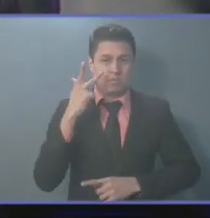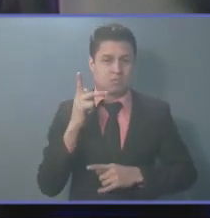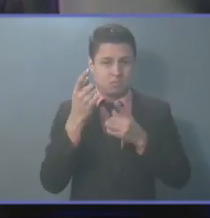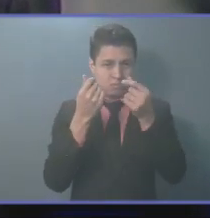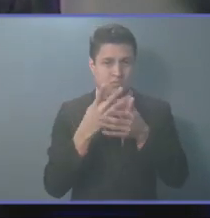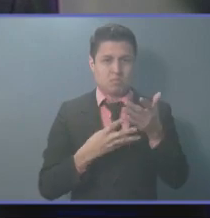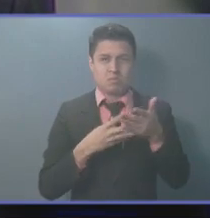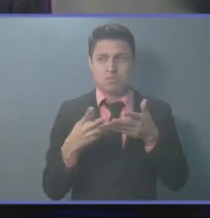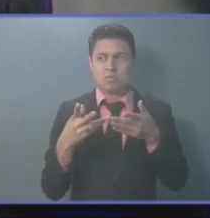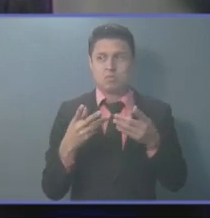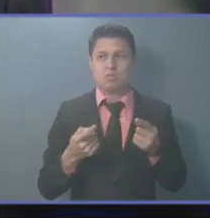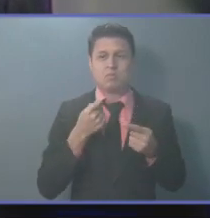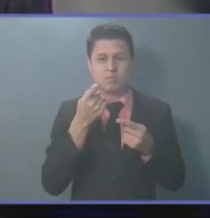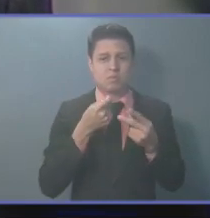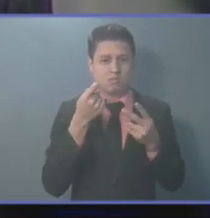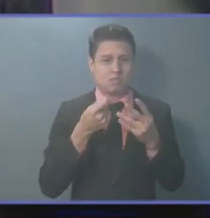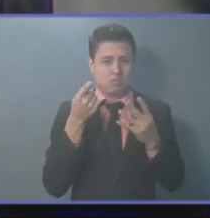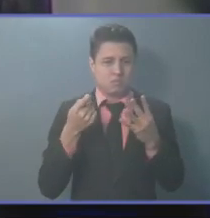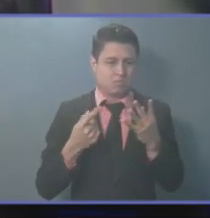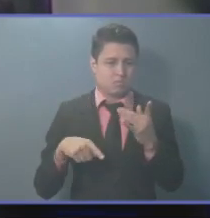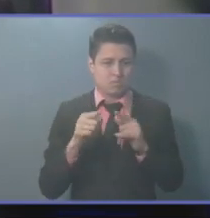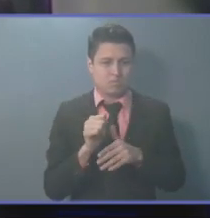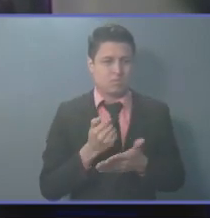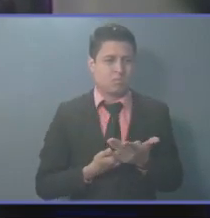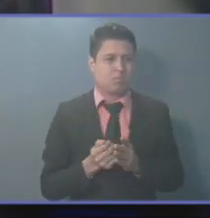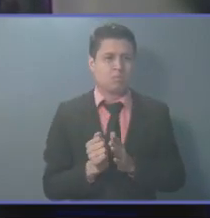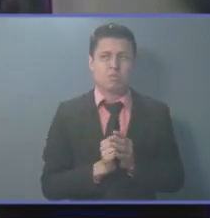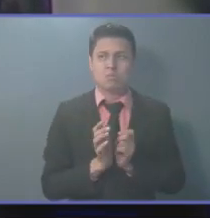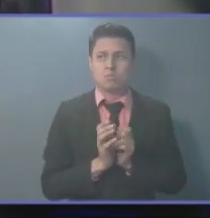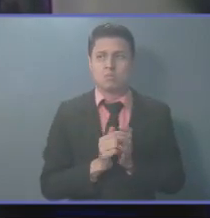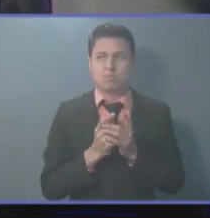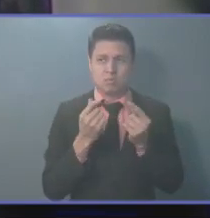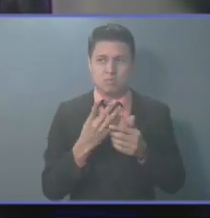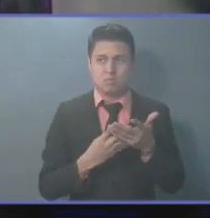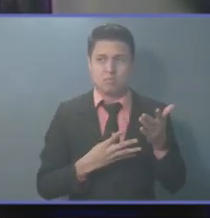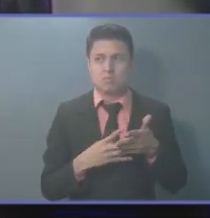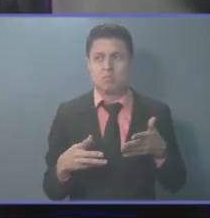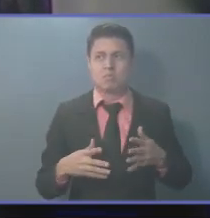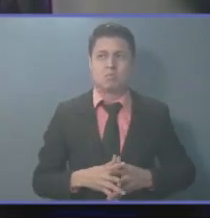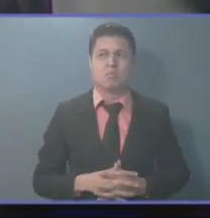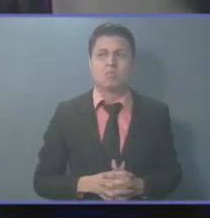Utilizar los recursos para resolver un problema